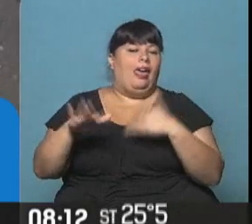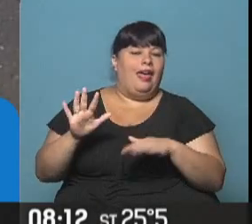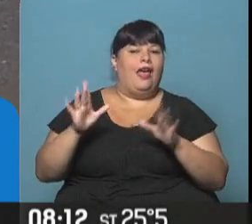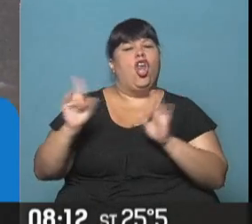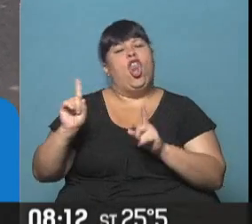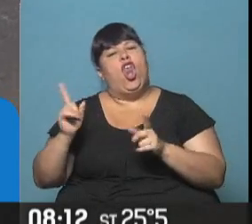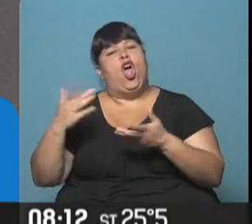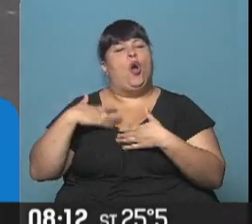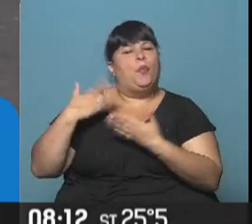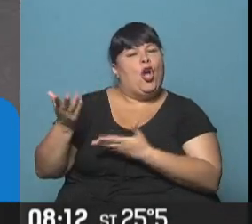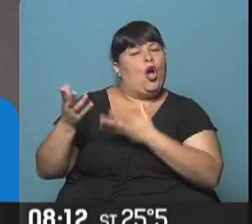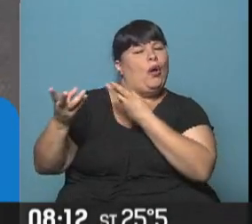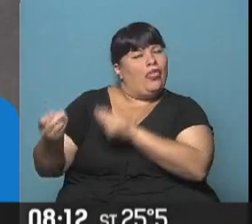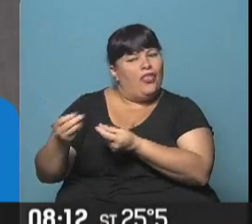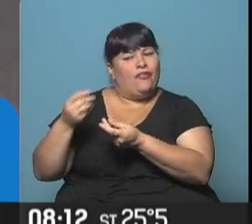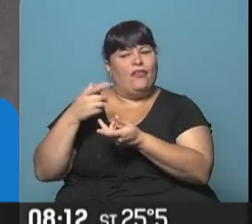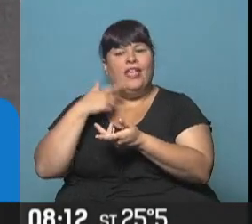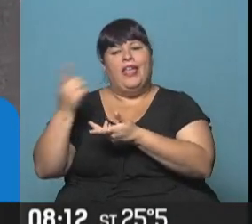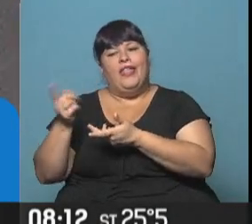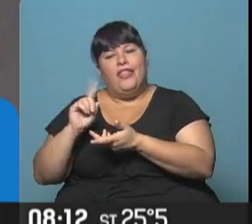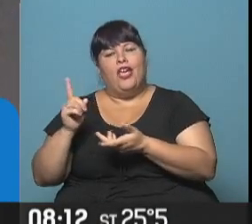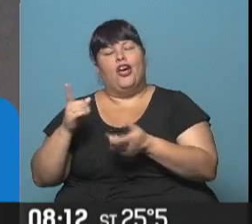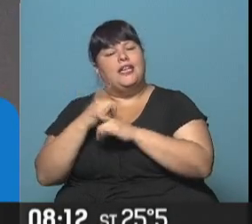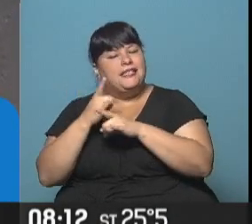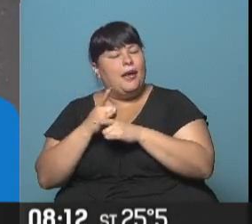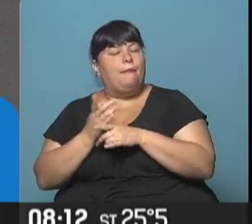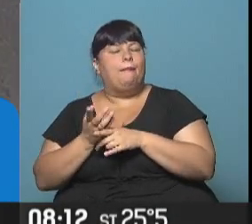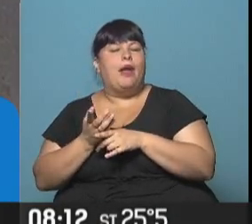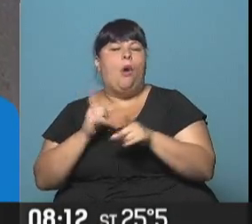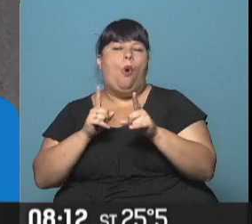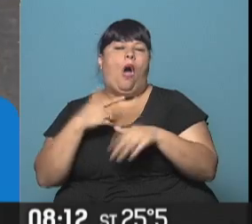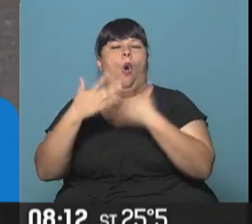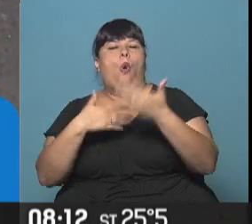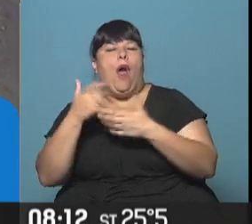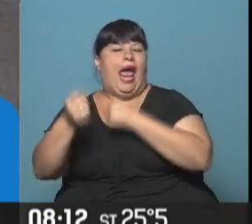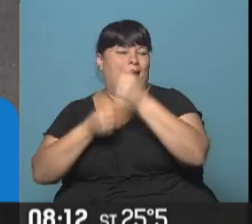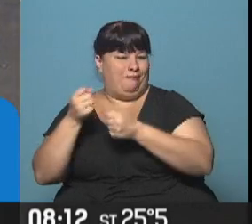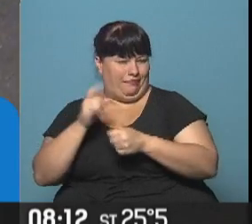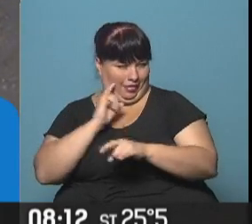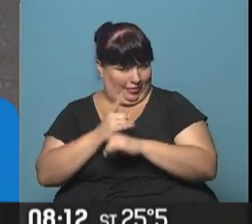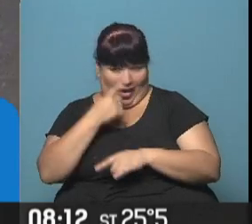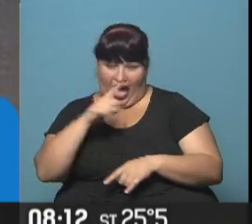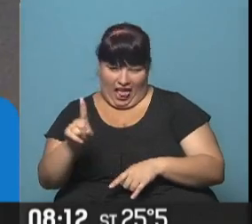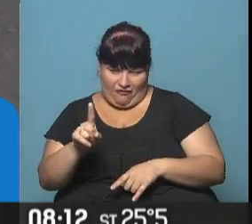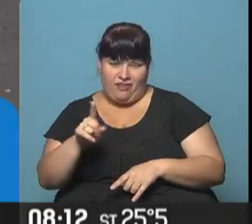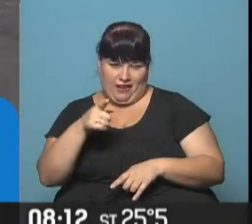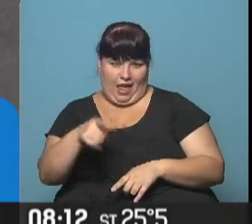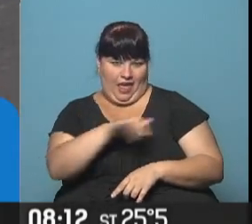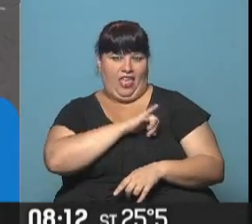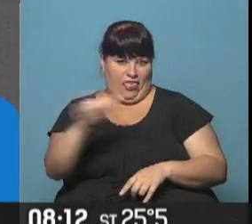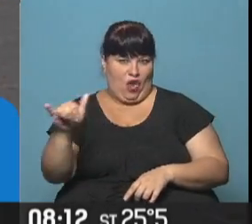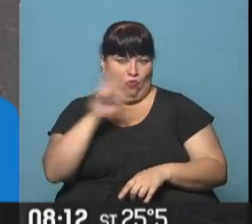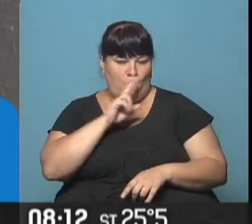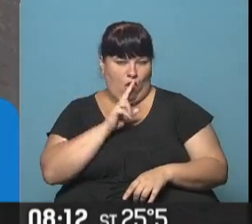intentaba justificar a su pareja. Decía que habitualmente jugaban de mano. Finalmente presentó la